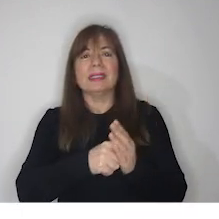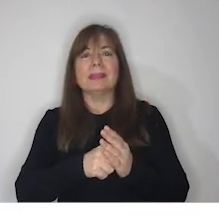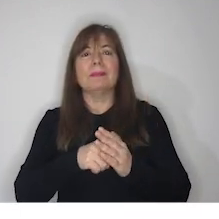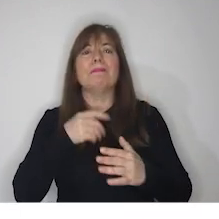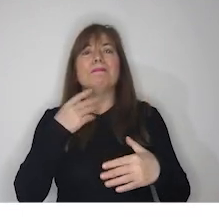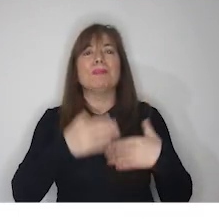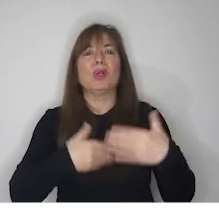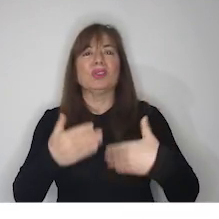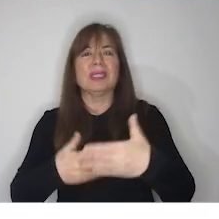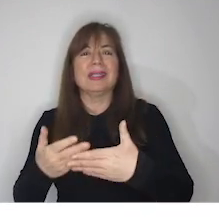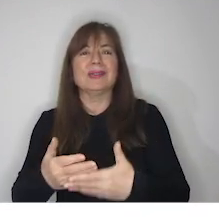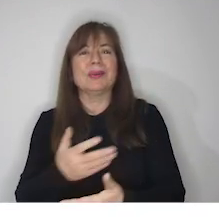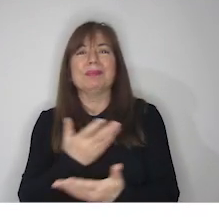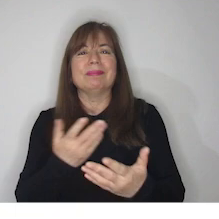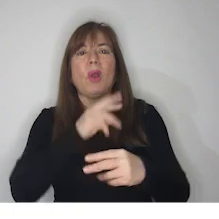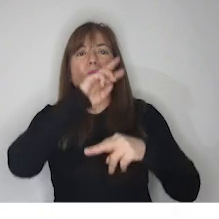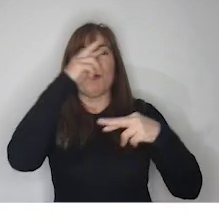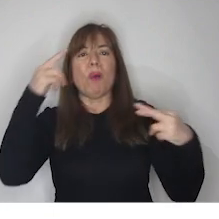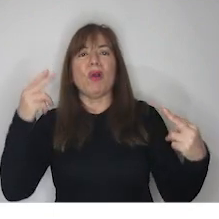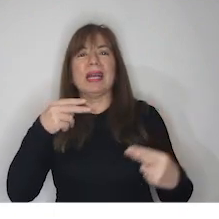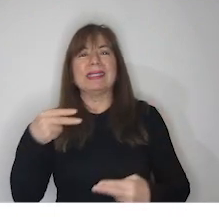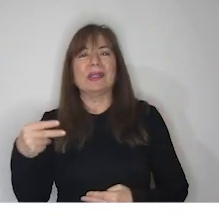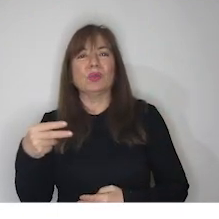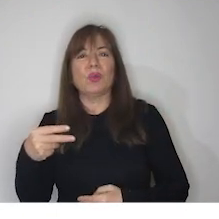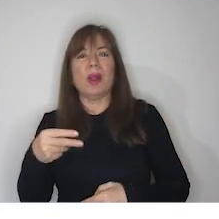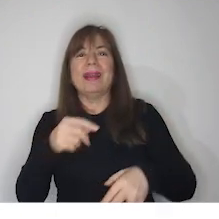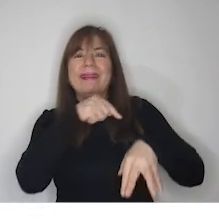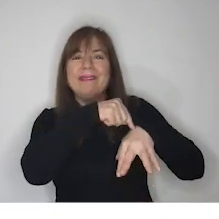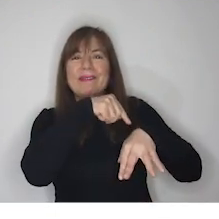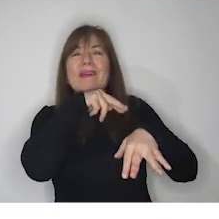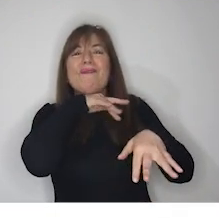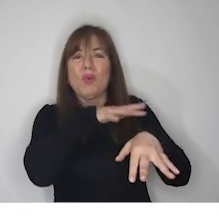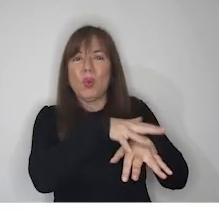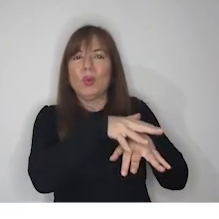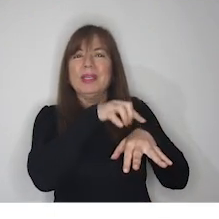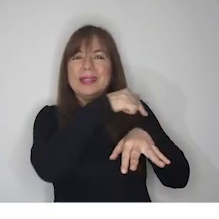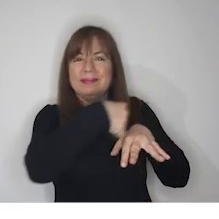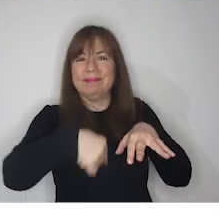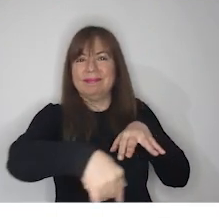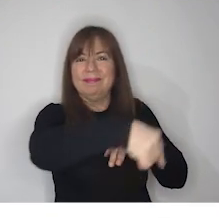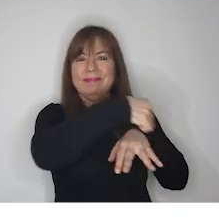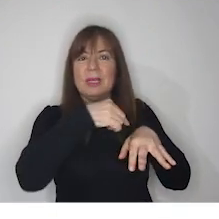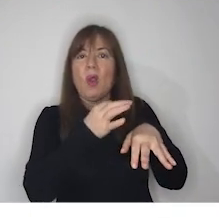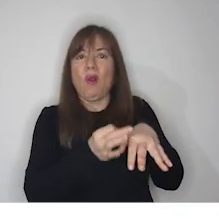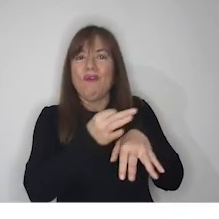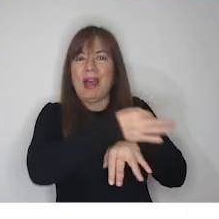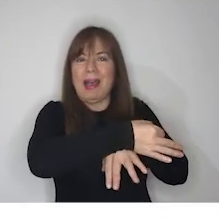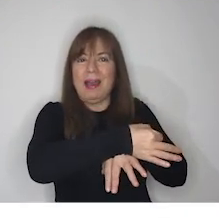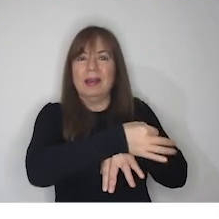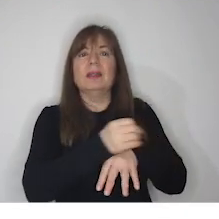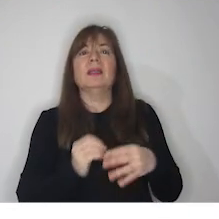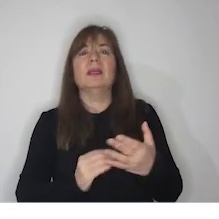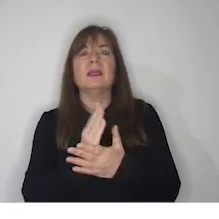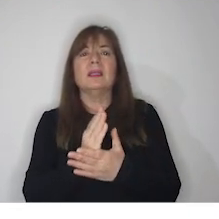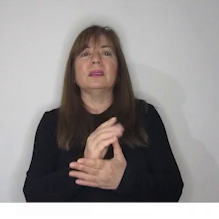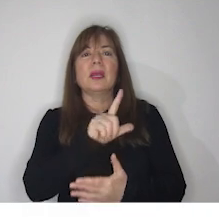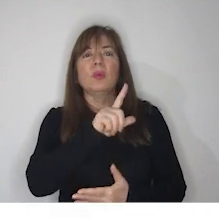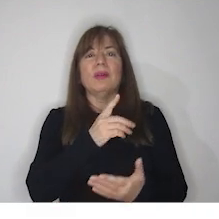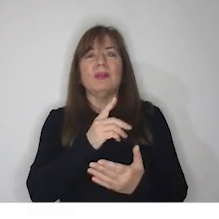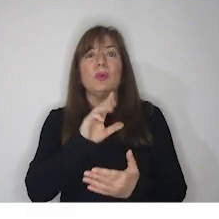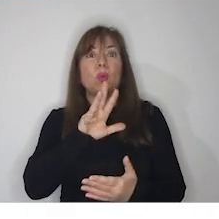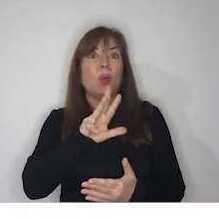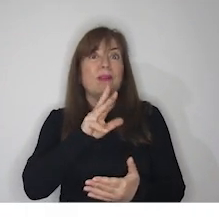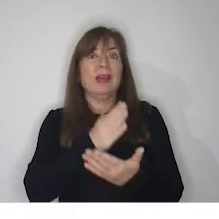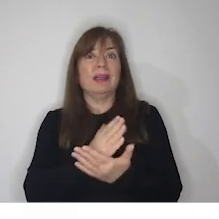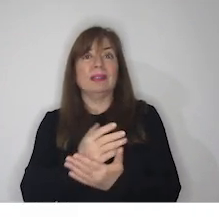útero, los ovarios y la hipófisis. Inicia desde los 9 a 14 años y termina con la menopausia, fin de la